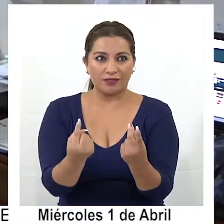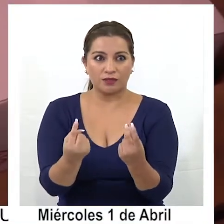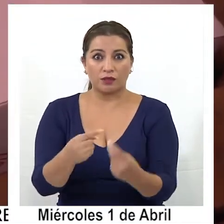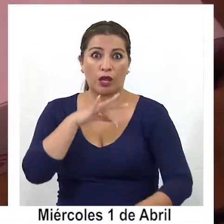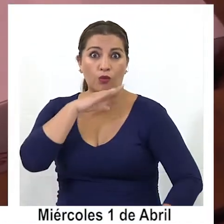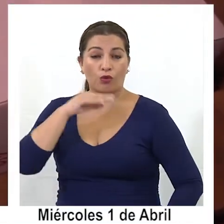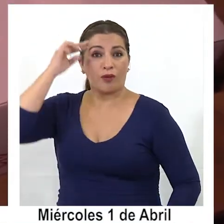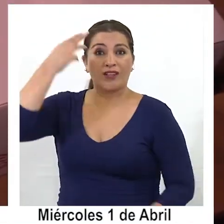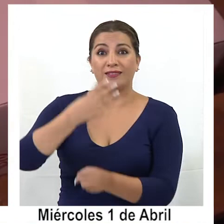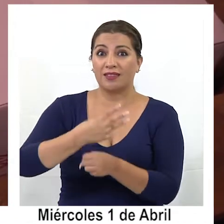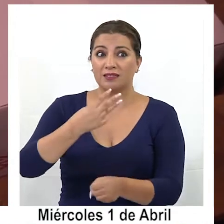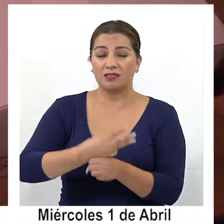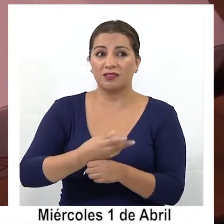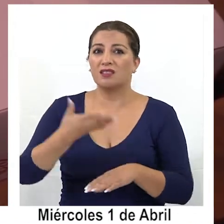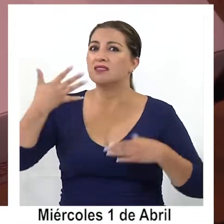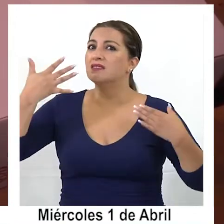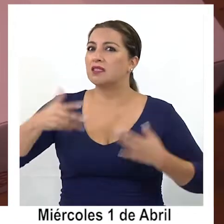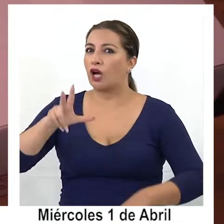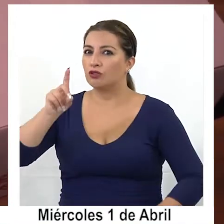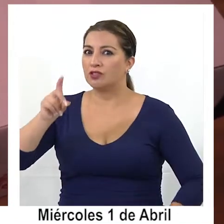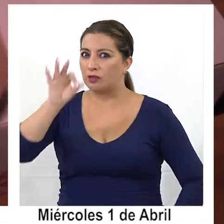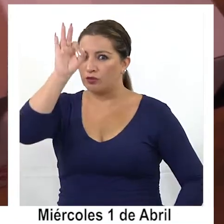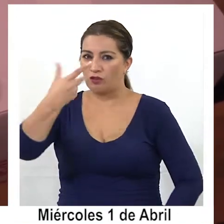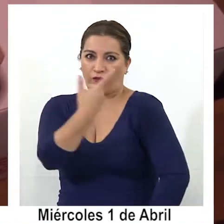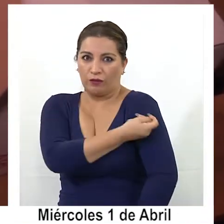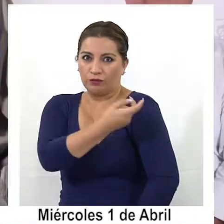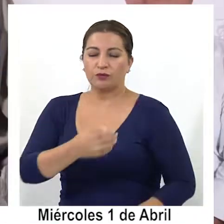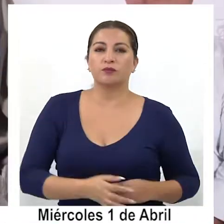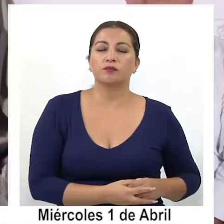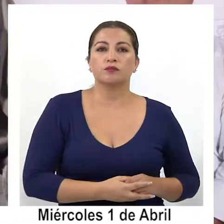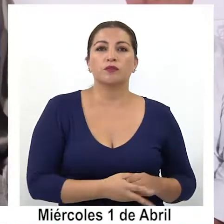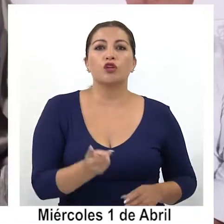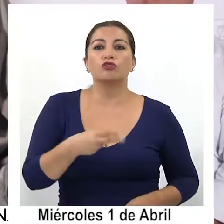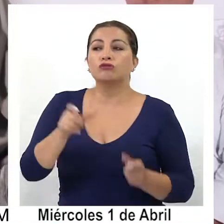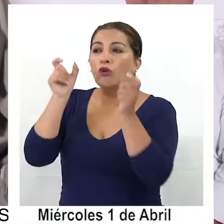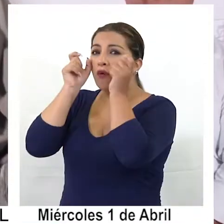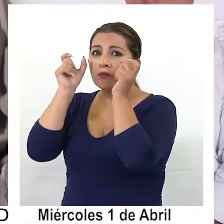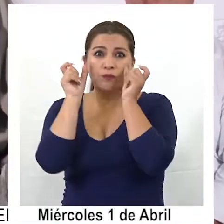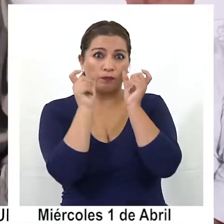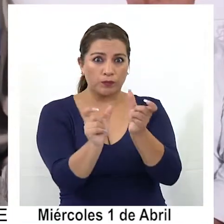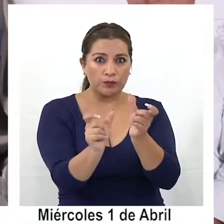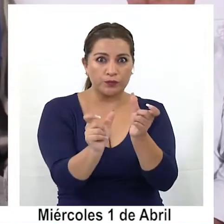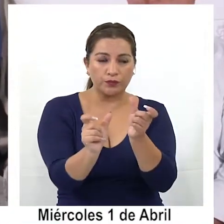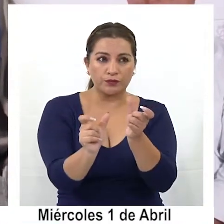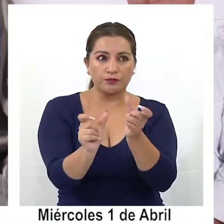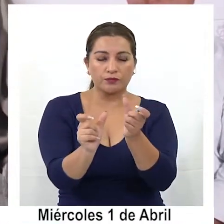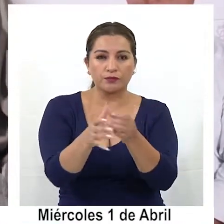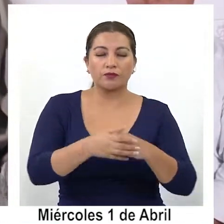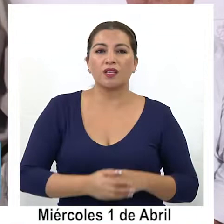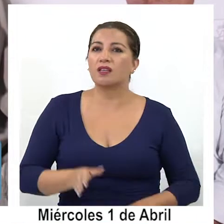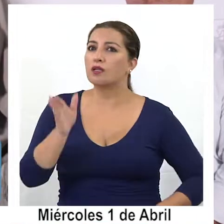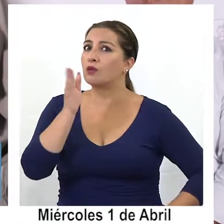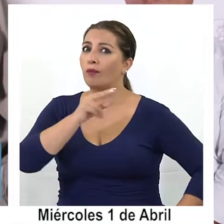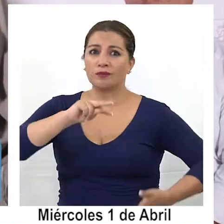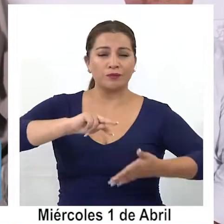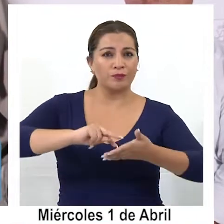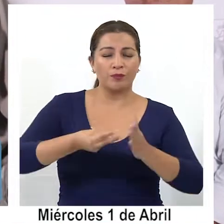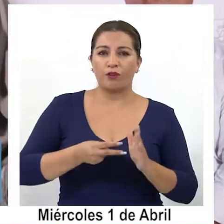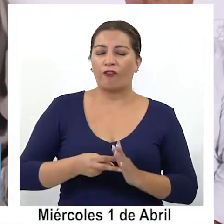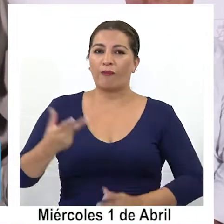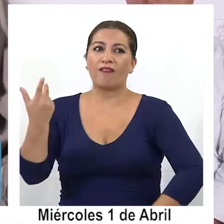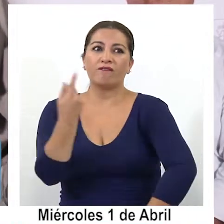adultos mayores ha alcanzado el 80%. Estamos vigilando de tal manera que no exista una fuga de